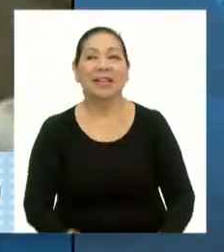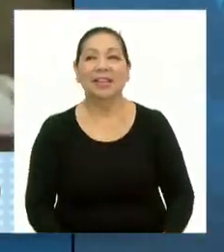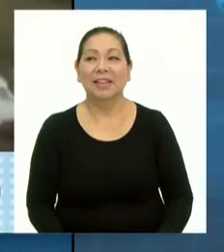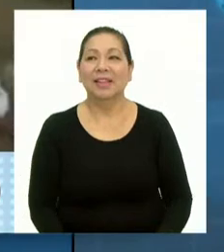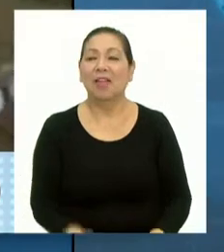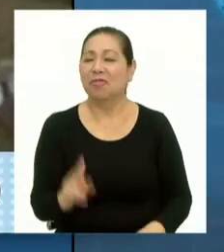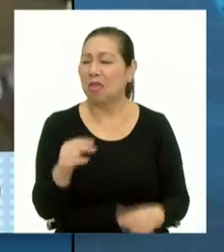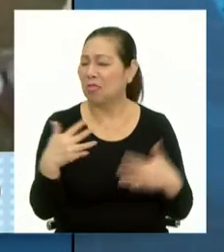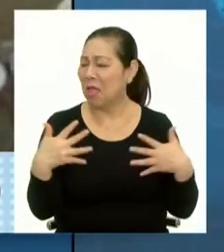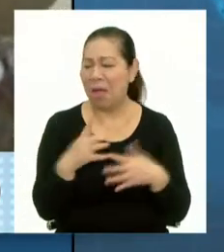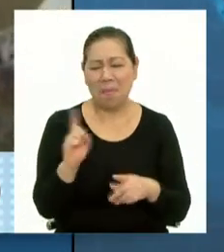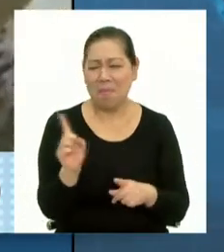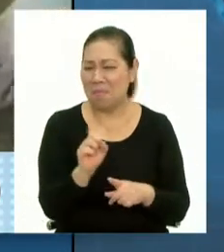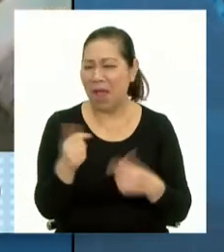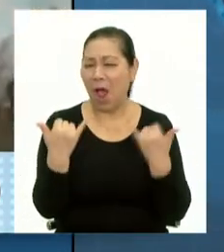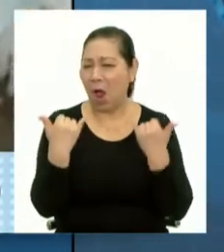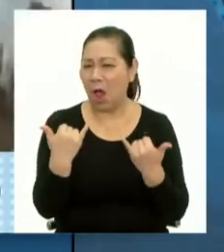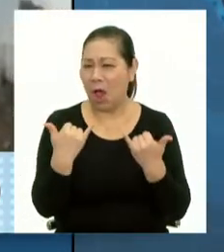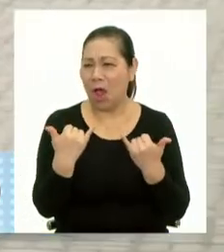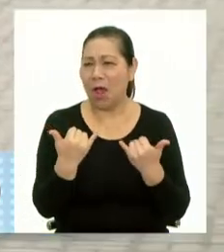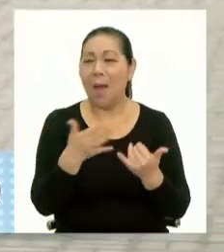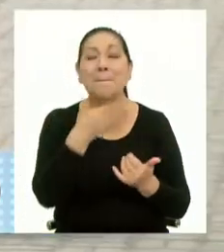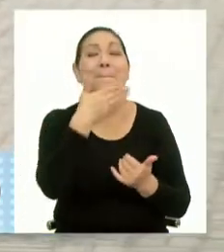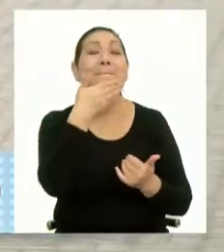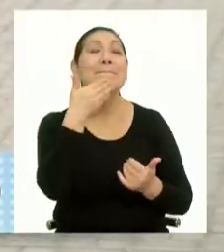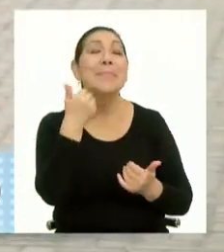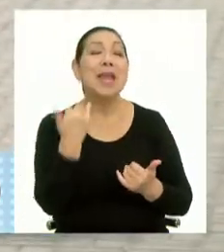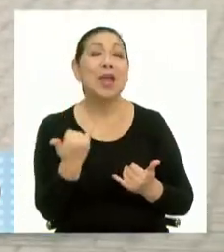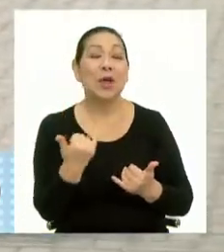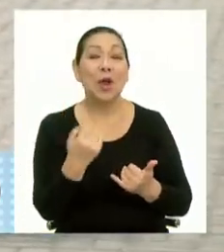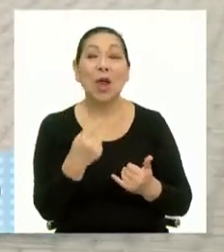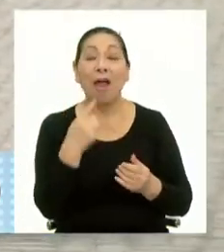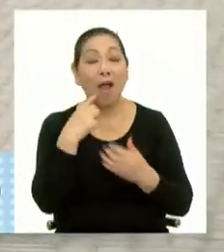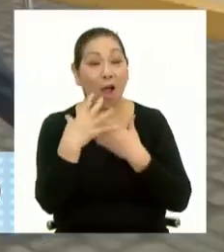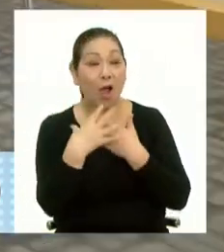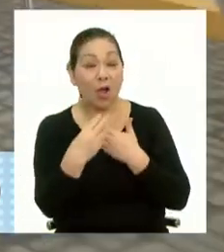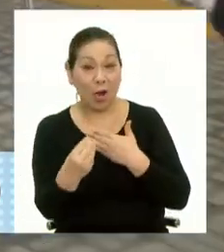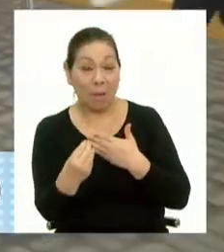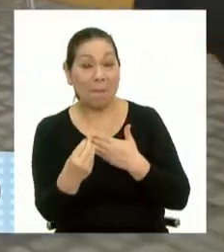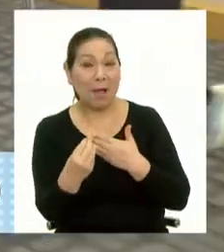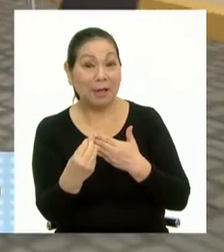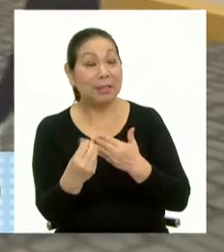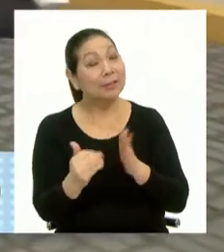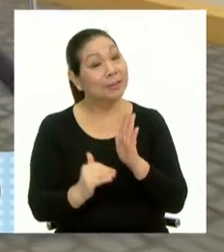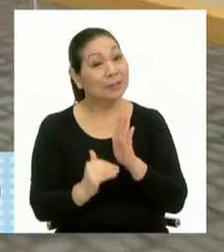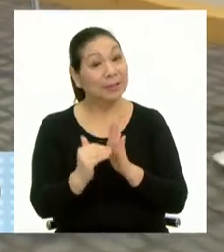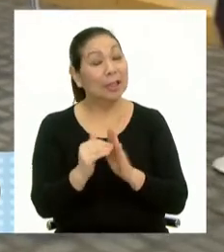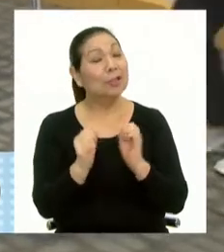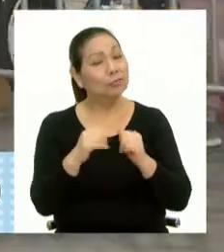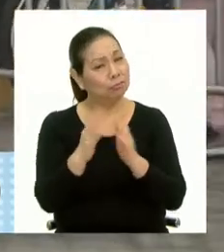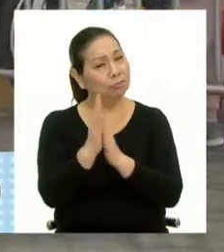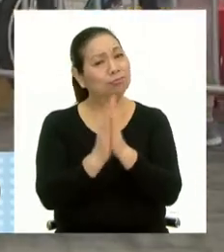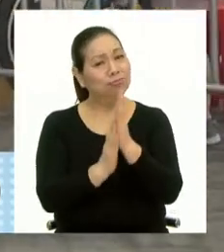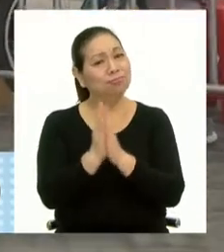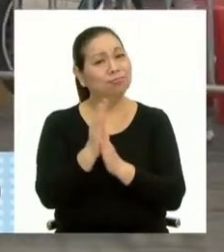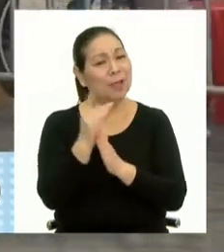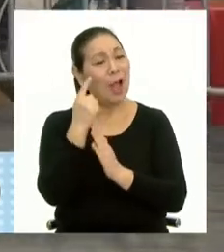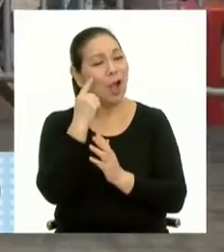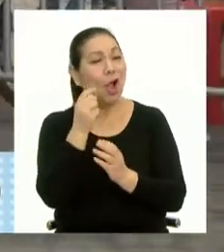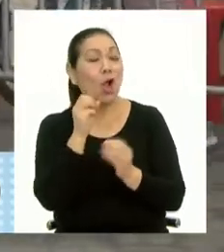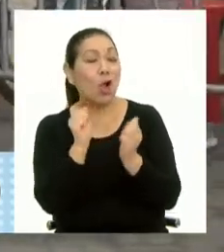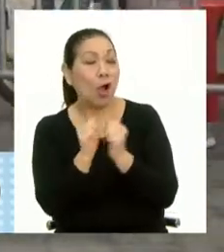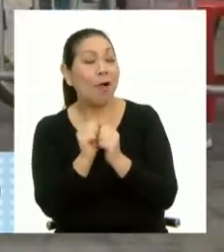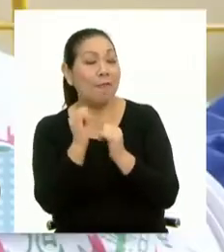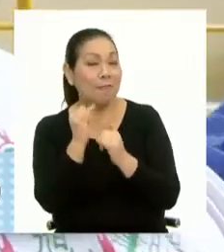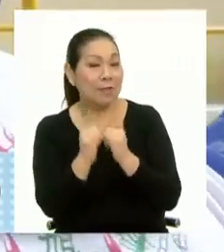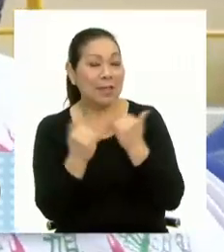temas, peruano, que hoy esto mejora. Jessica invita a vacunarnos resaltando que hay que aprovechar la oportunidad de contar por